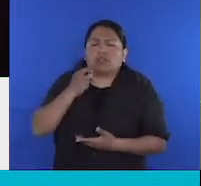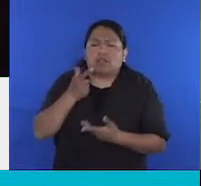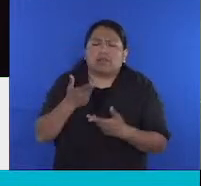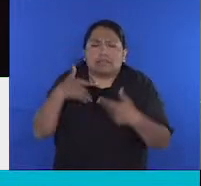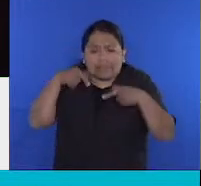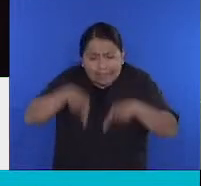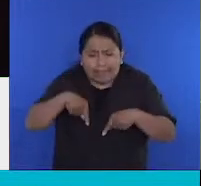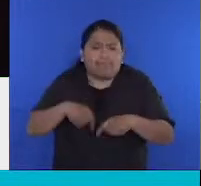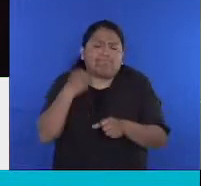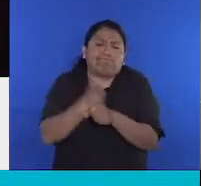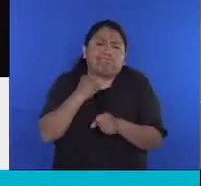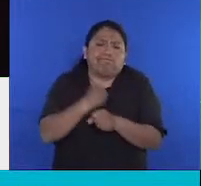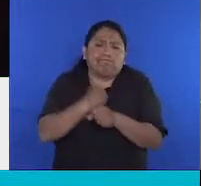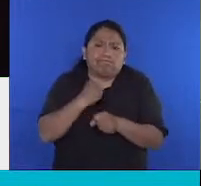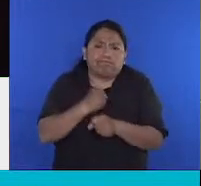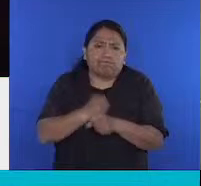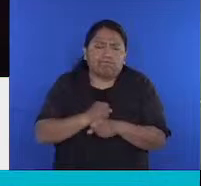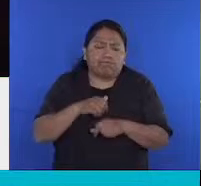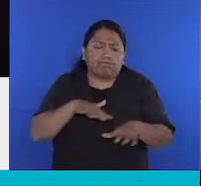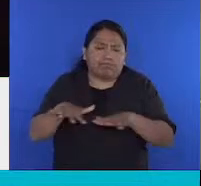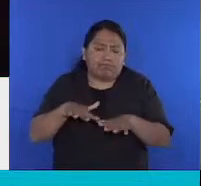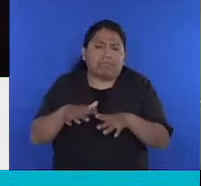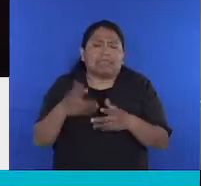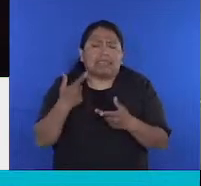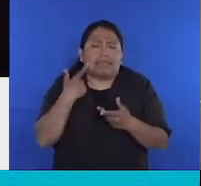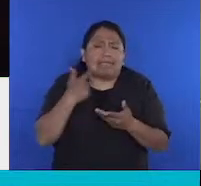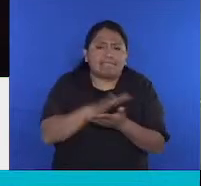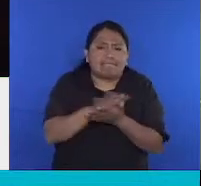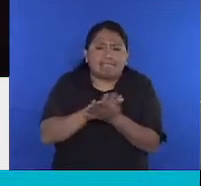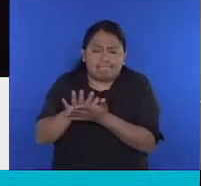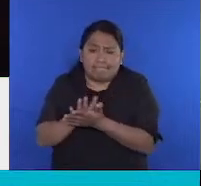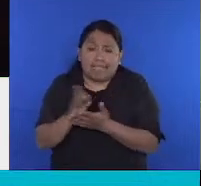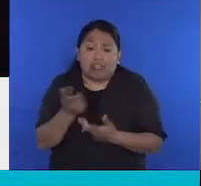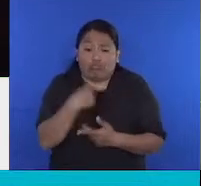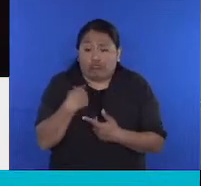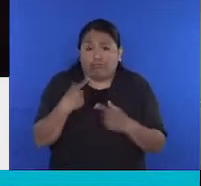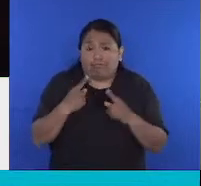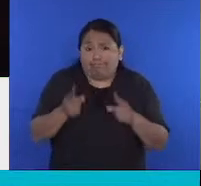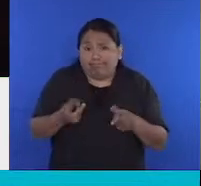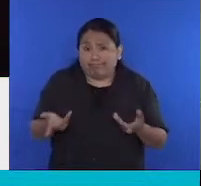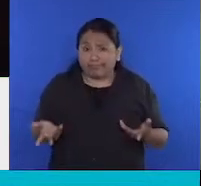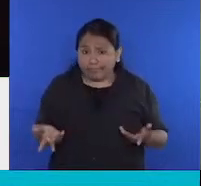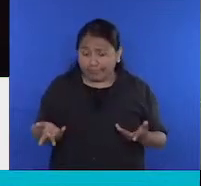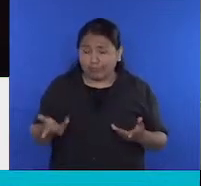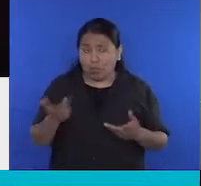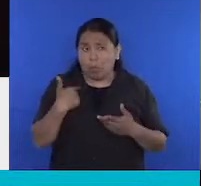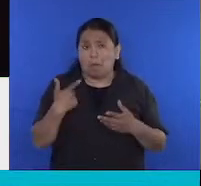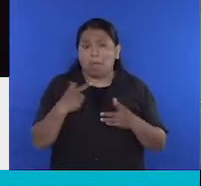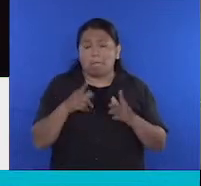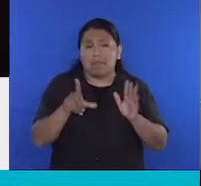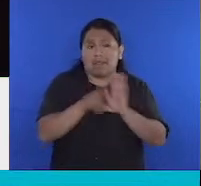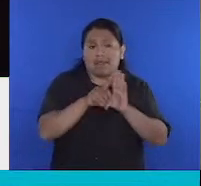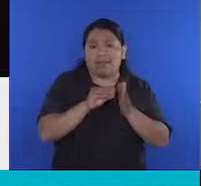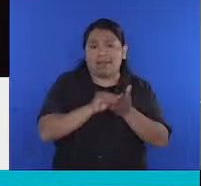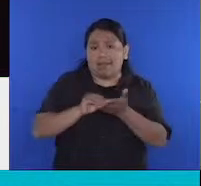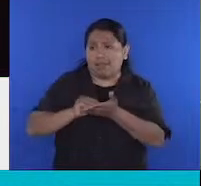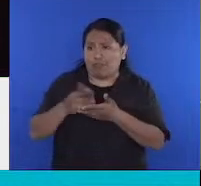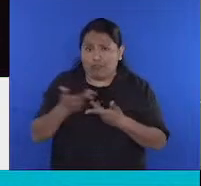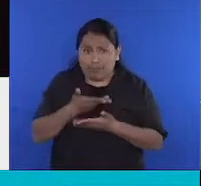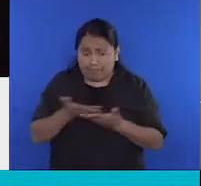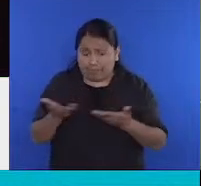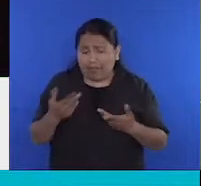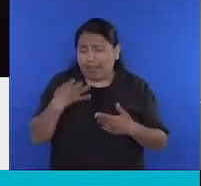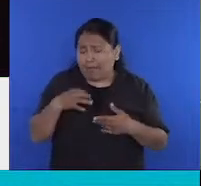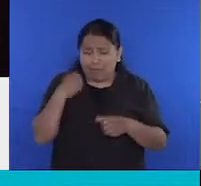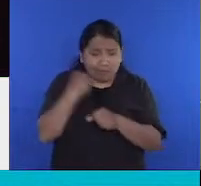que encuentre soluciones. Y nosotros también, como legisladores, deberíamos ponernos a trabajar y en proponer alternativas